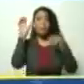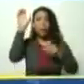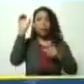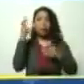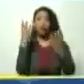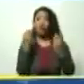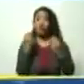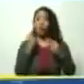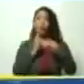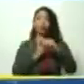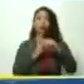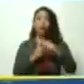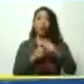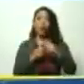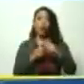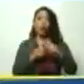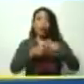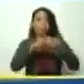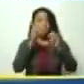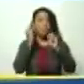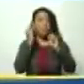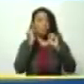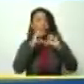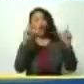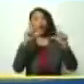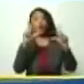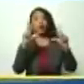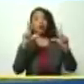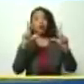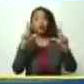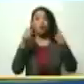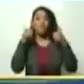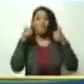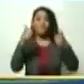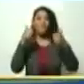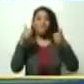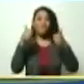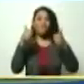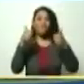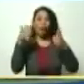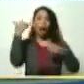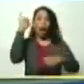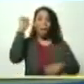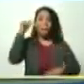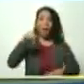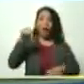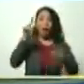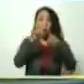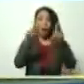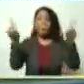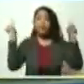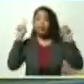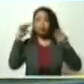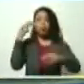un impacto chévere tiene para el clima nacional